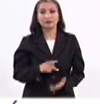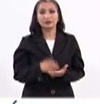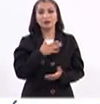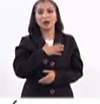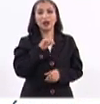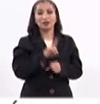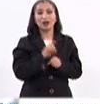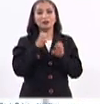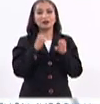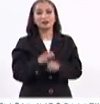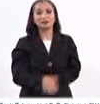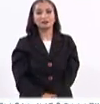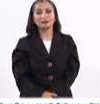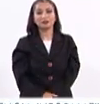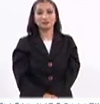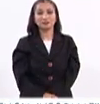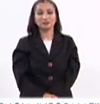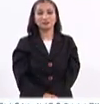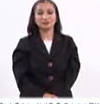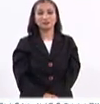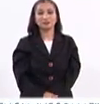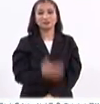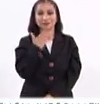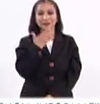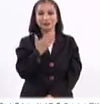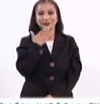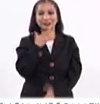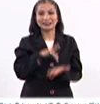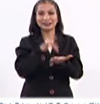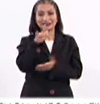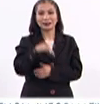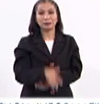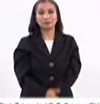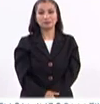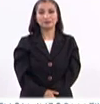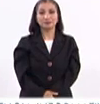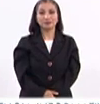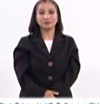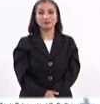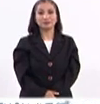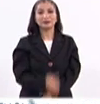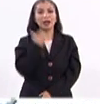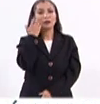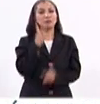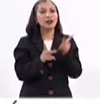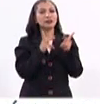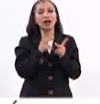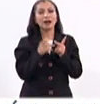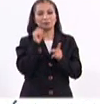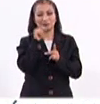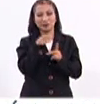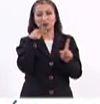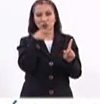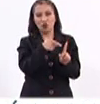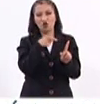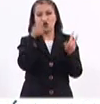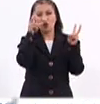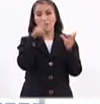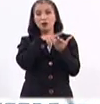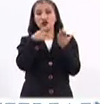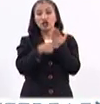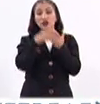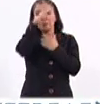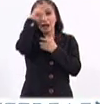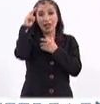Muy buenos días, ¿cómo están? Bien, muy bien, gracias. Pues queremos platicar con ustedes precisamente sobre el